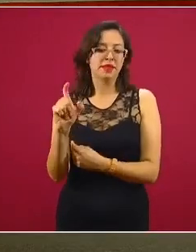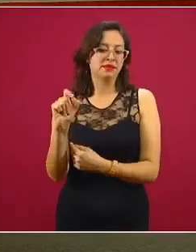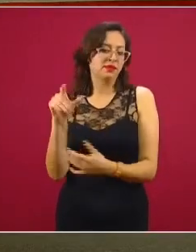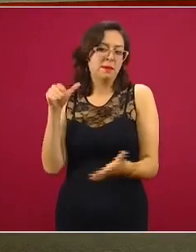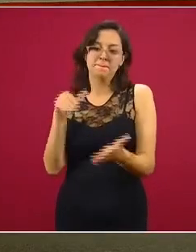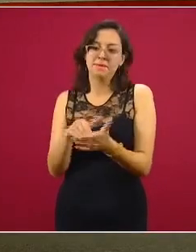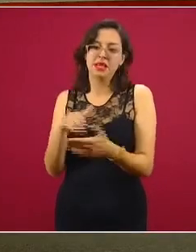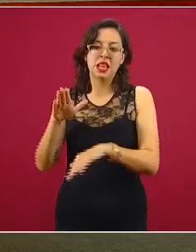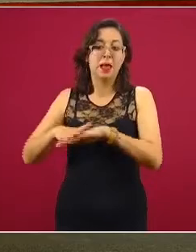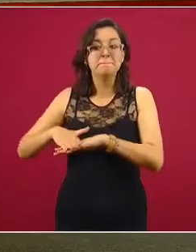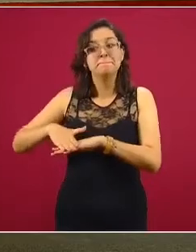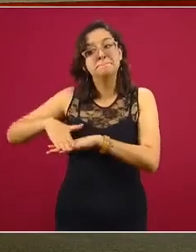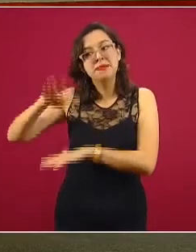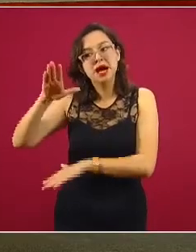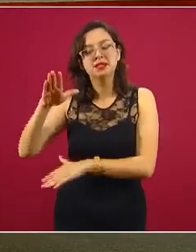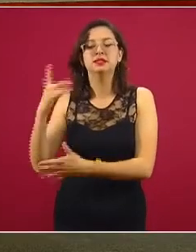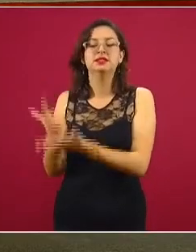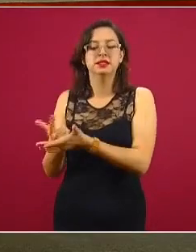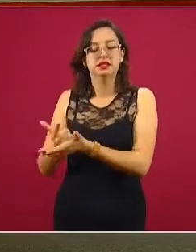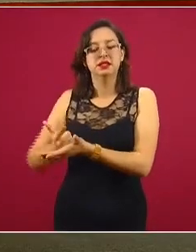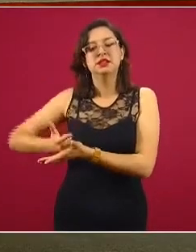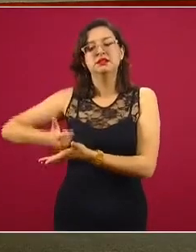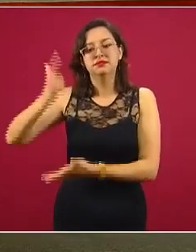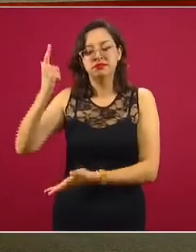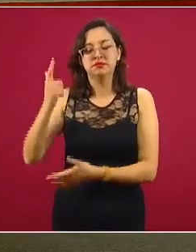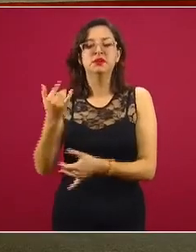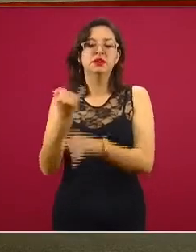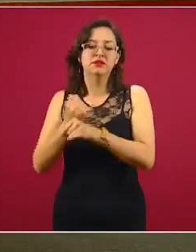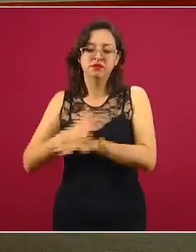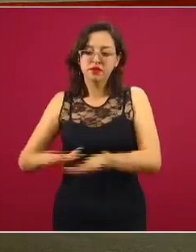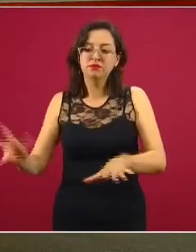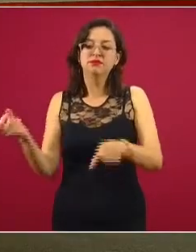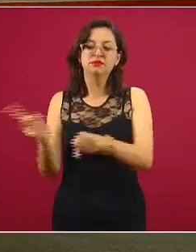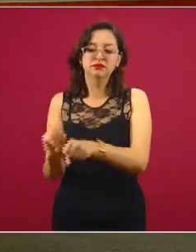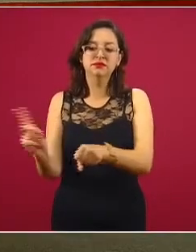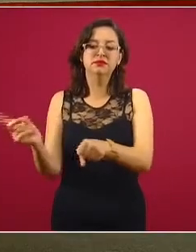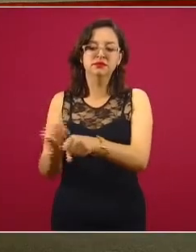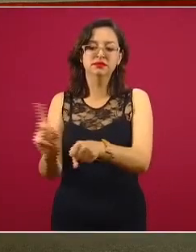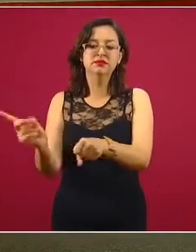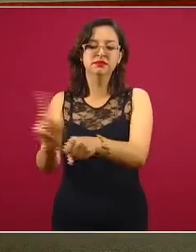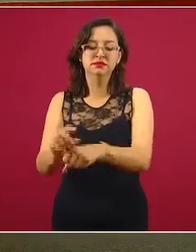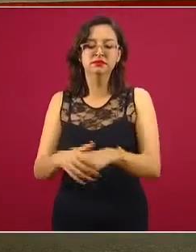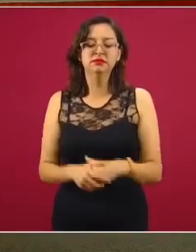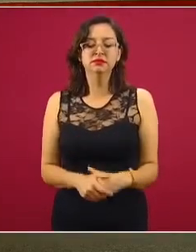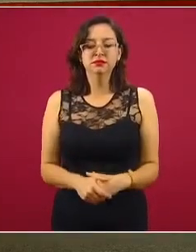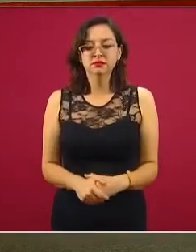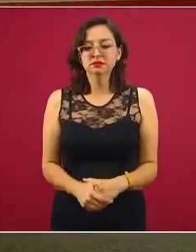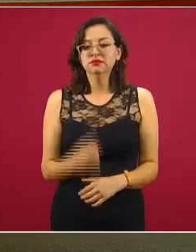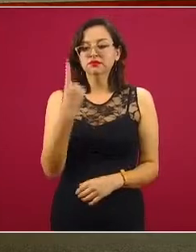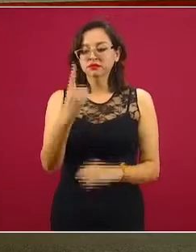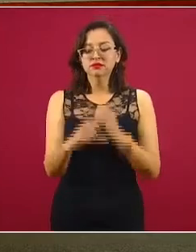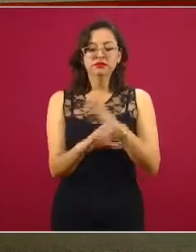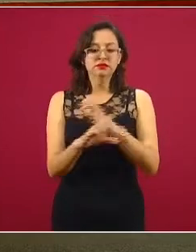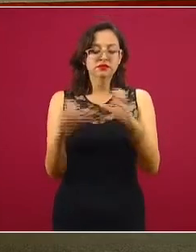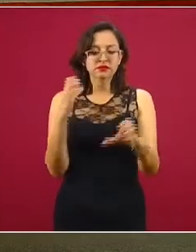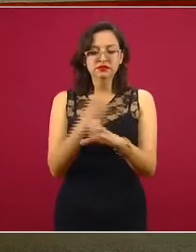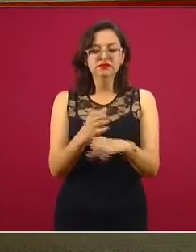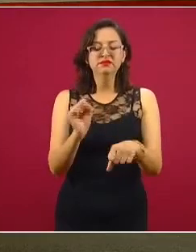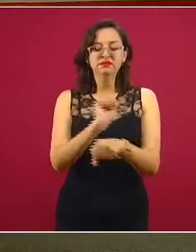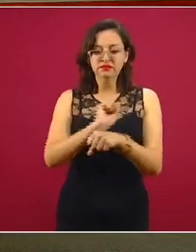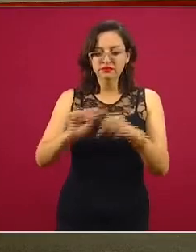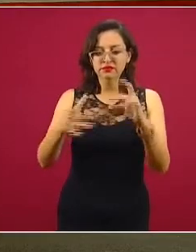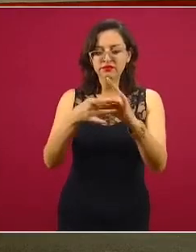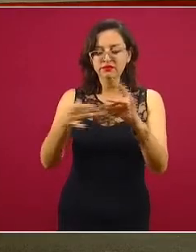son mayormente graves que informamos aquí todos los días. Ahora, un detalle, porque he visto también que